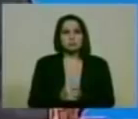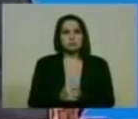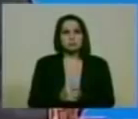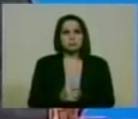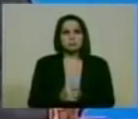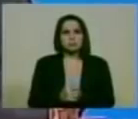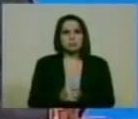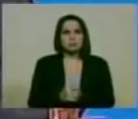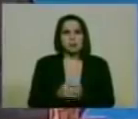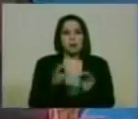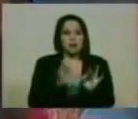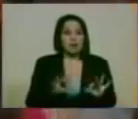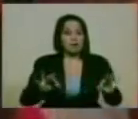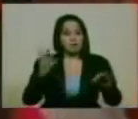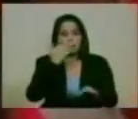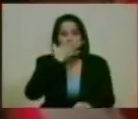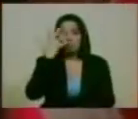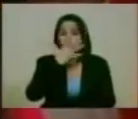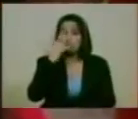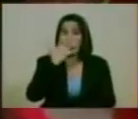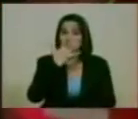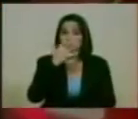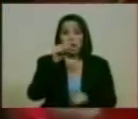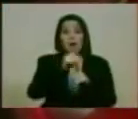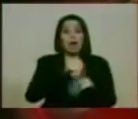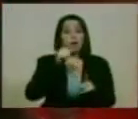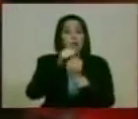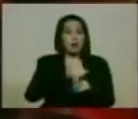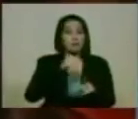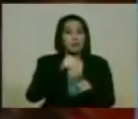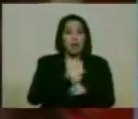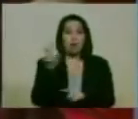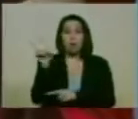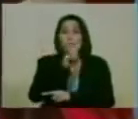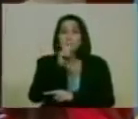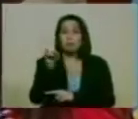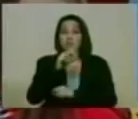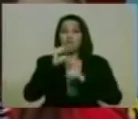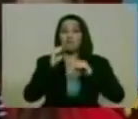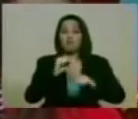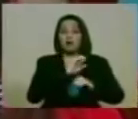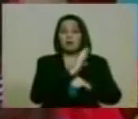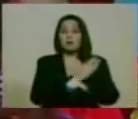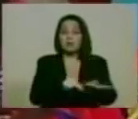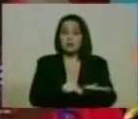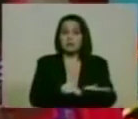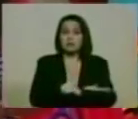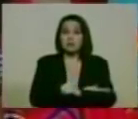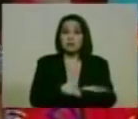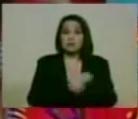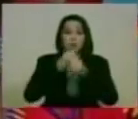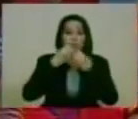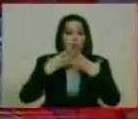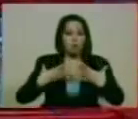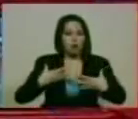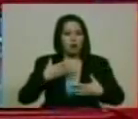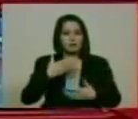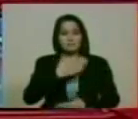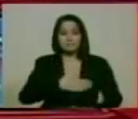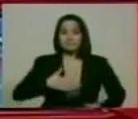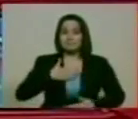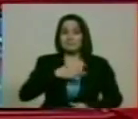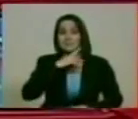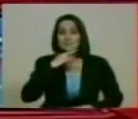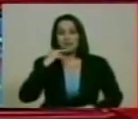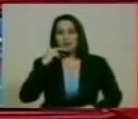Que nadie se confunda. Las batallas que vienen por Venezuela van a ser buenas, van a ser sabrosas. Y las vamos